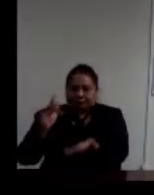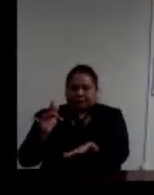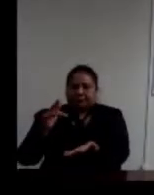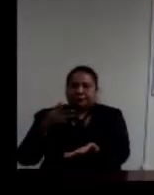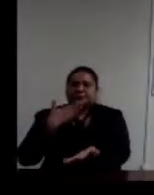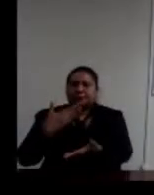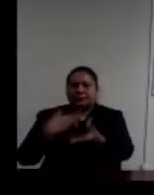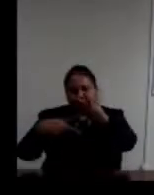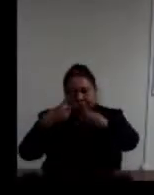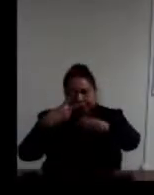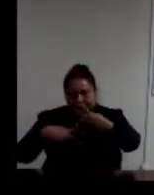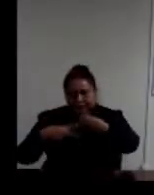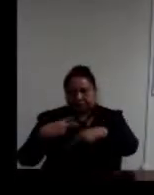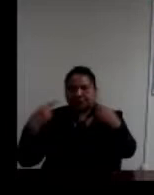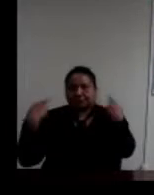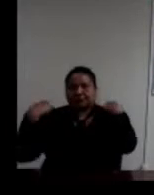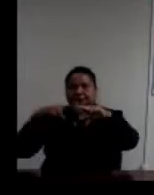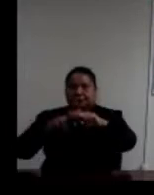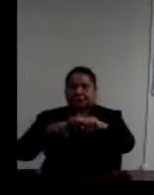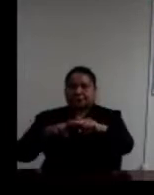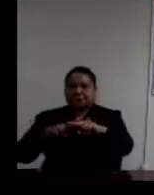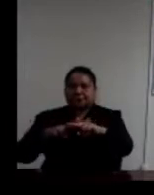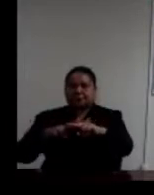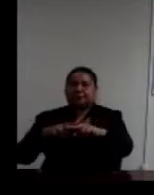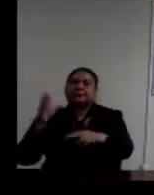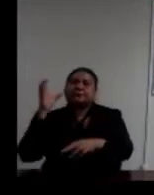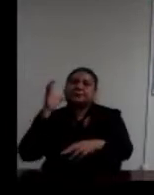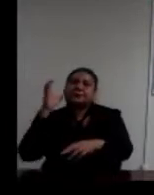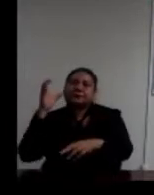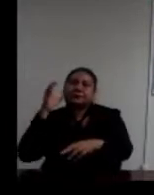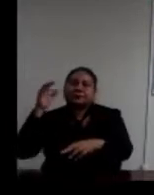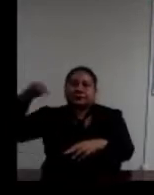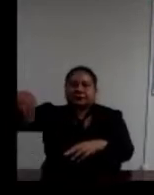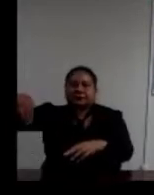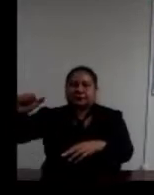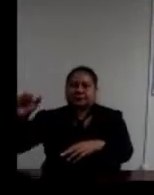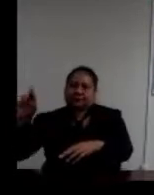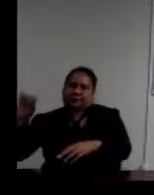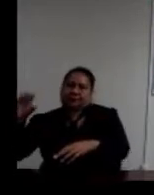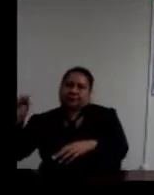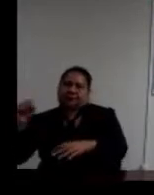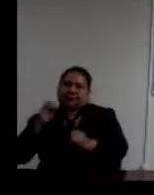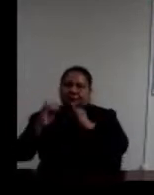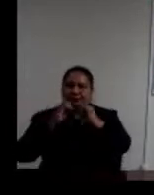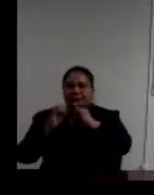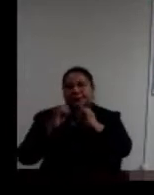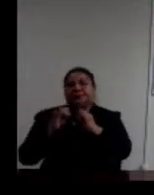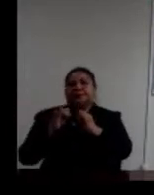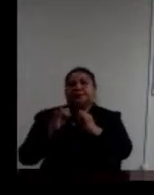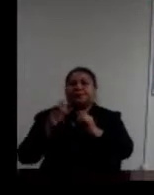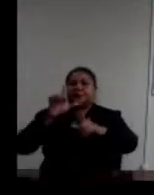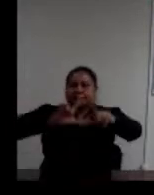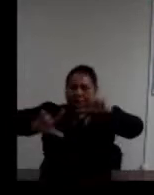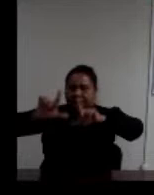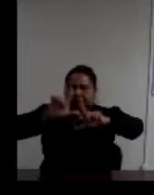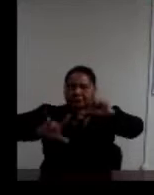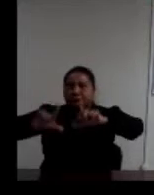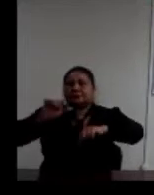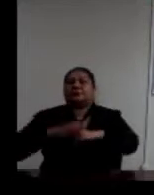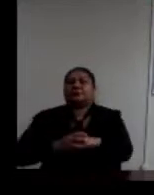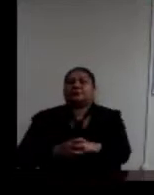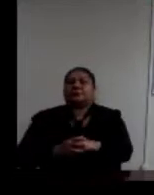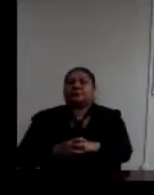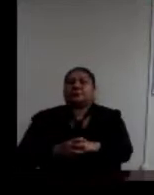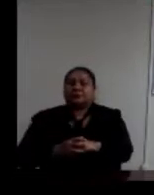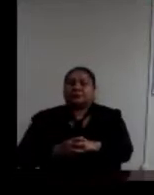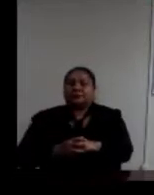Damos la bienvenida a la maestra María Candelaria Amarillas Valderrama, quien será la intérprete de lenguas de señas mexicanas y